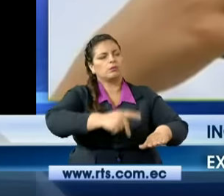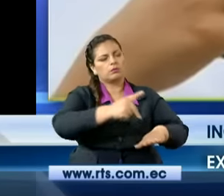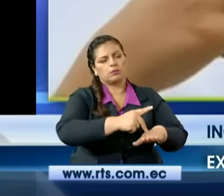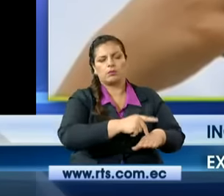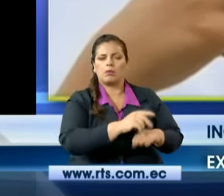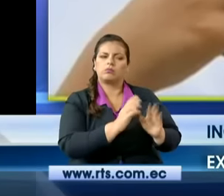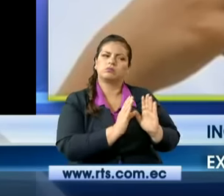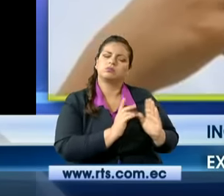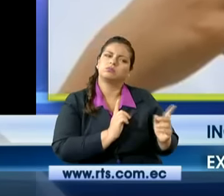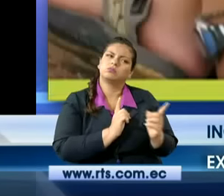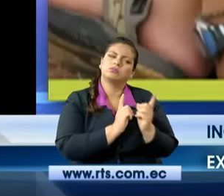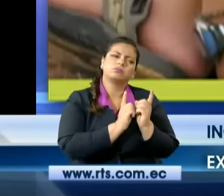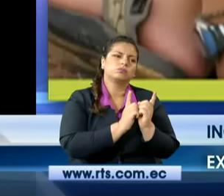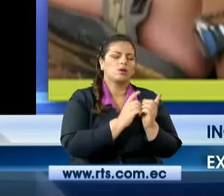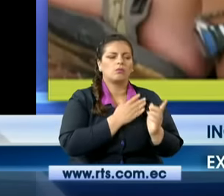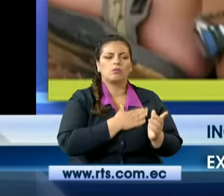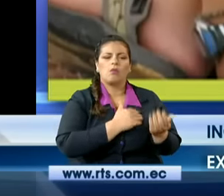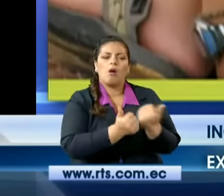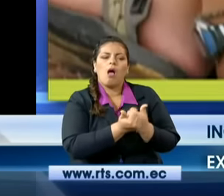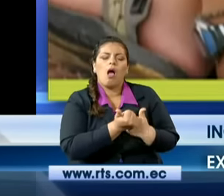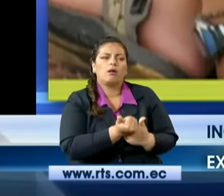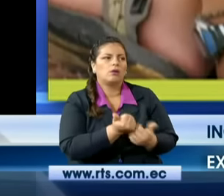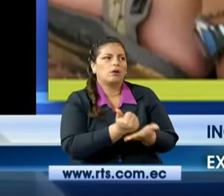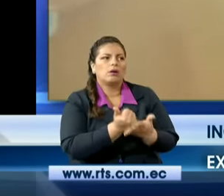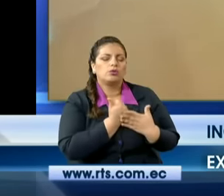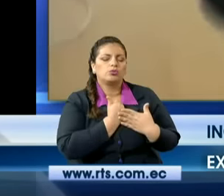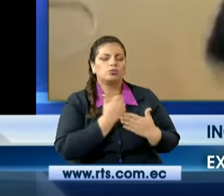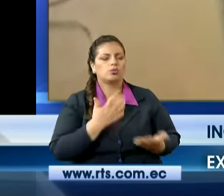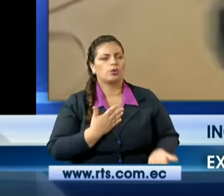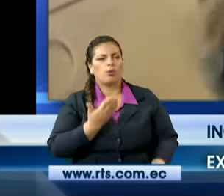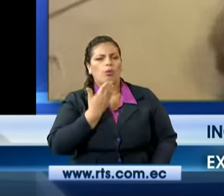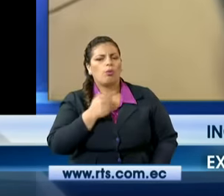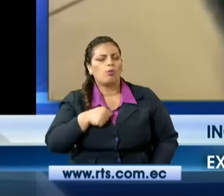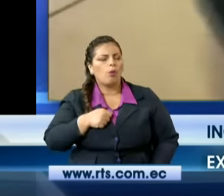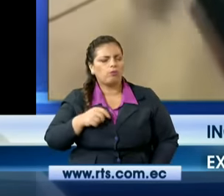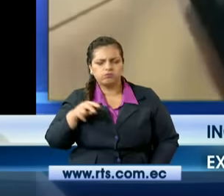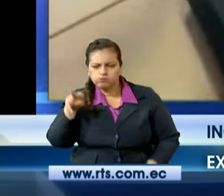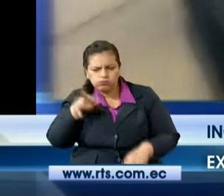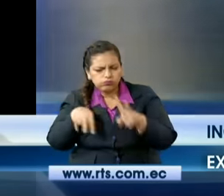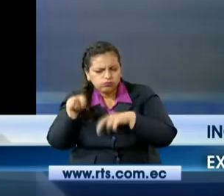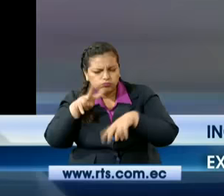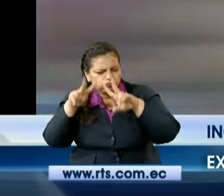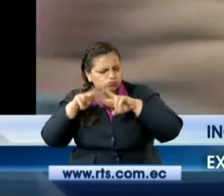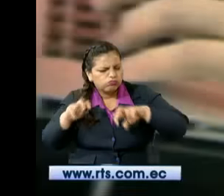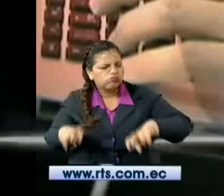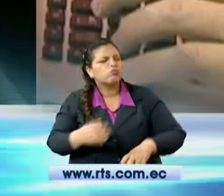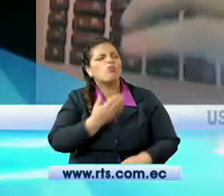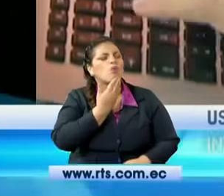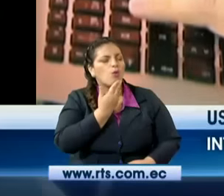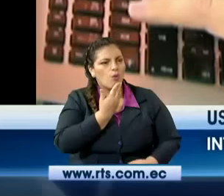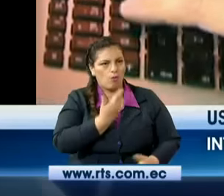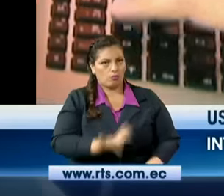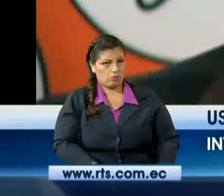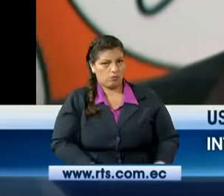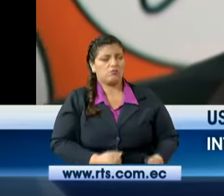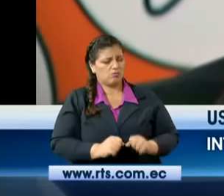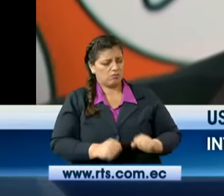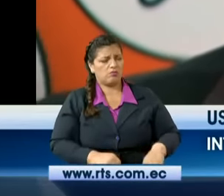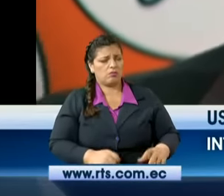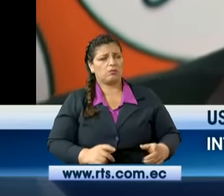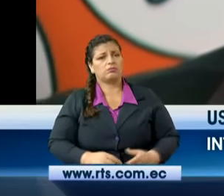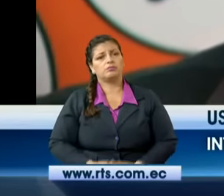PC probablemente tendrá como para protegerlo, ¿verdad? Porque esto realmente es una acción de protección. Explica también que en